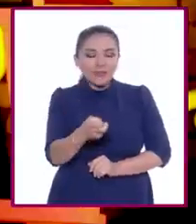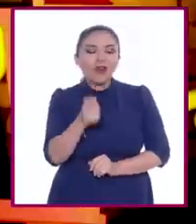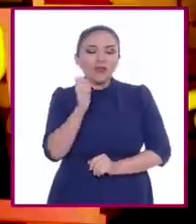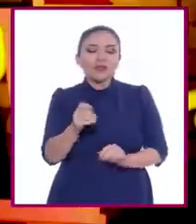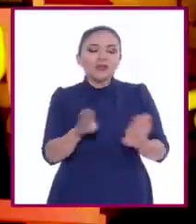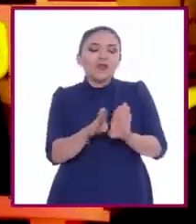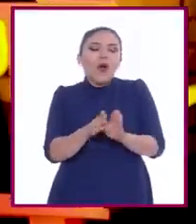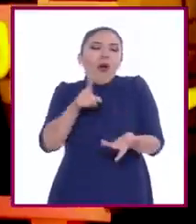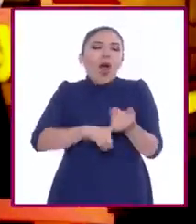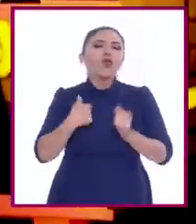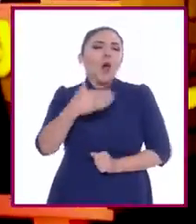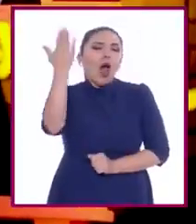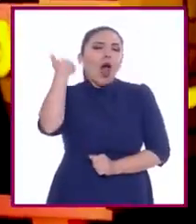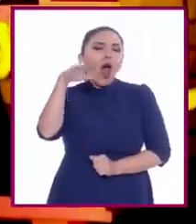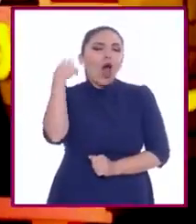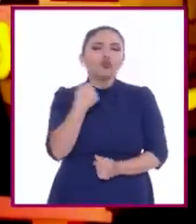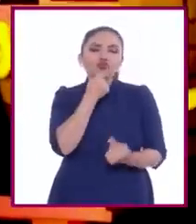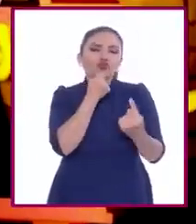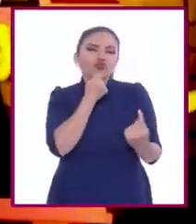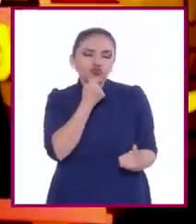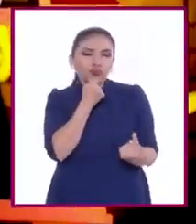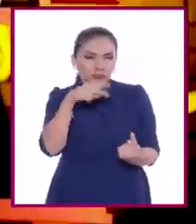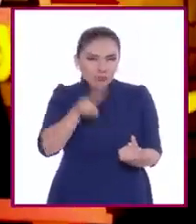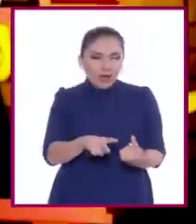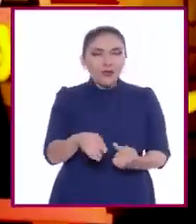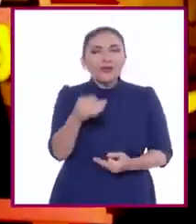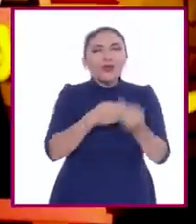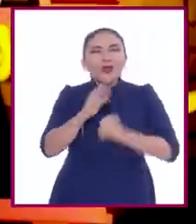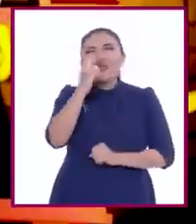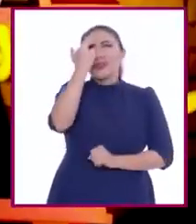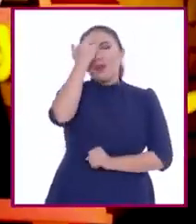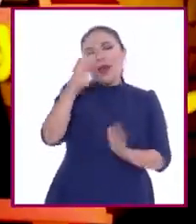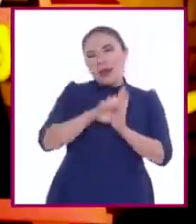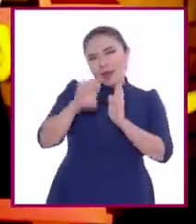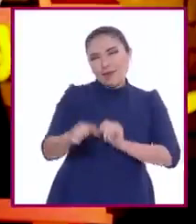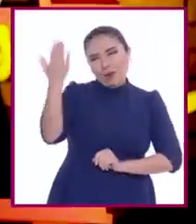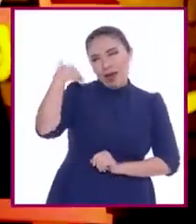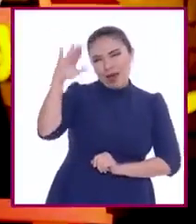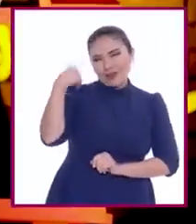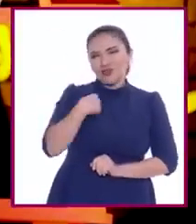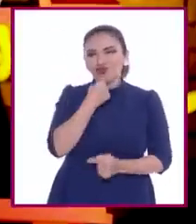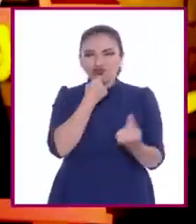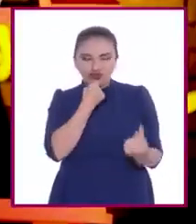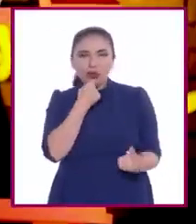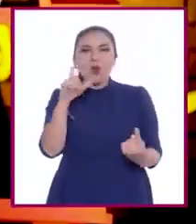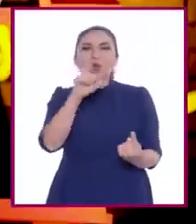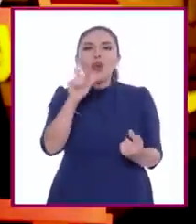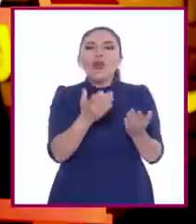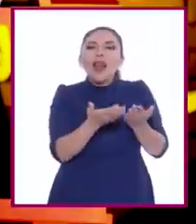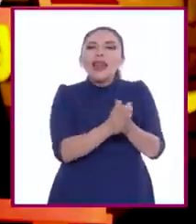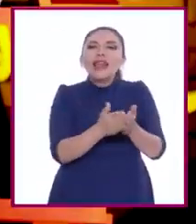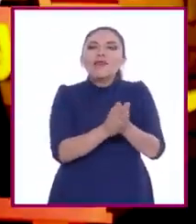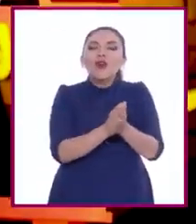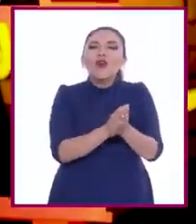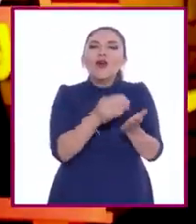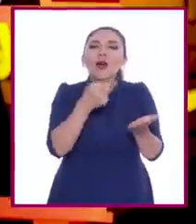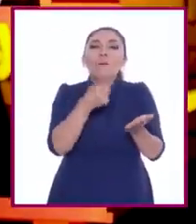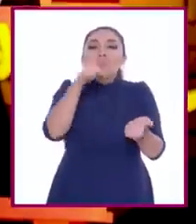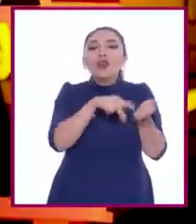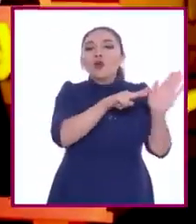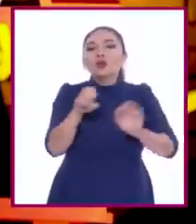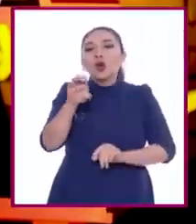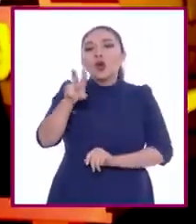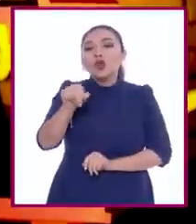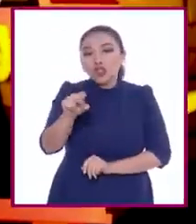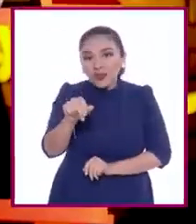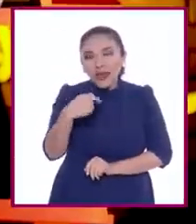con una inquietud que viene inclusive desde niño. O sea, todos creo que podemos recordar, en mi caso a mí me tocó la época de los libros de texto de los